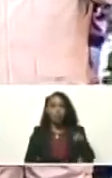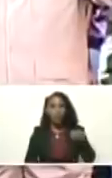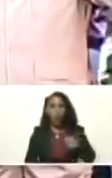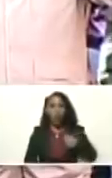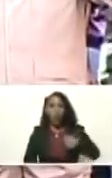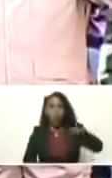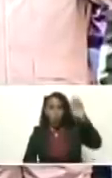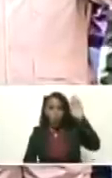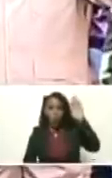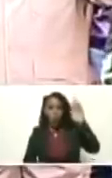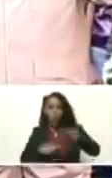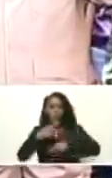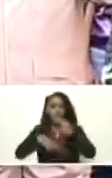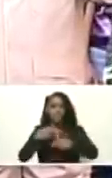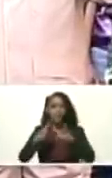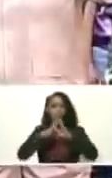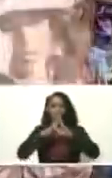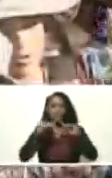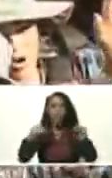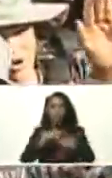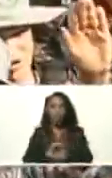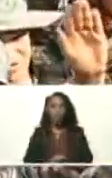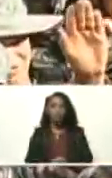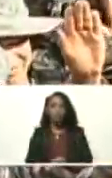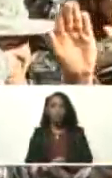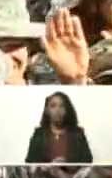Juro revolucionar todo